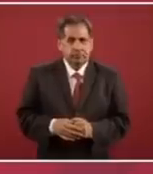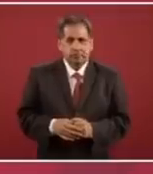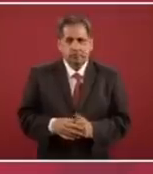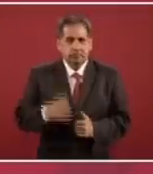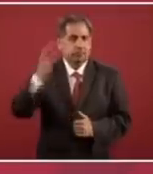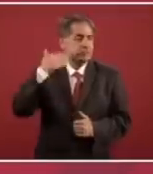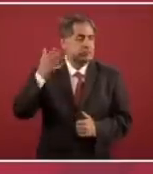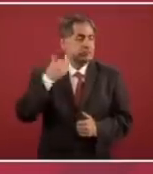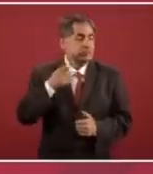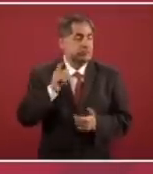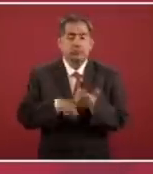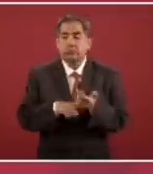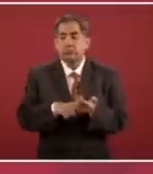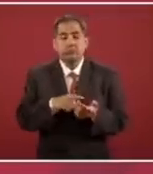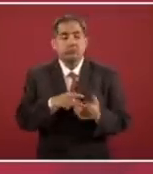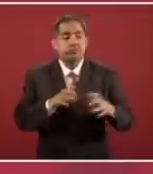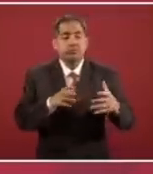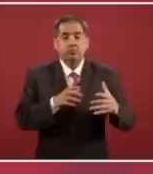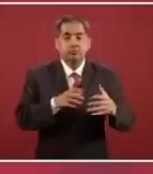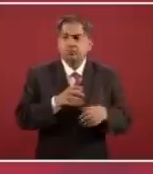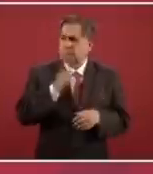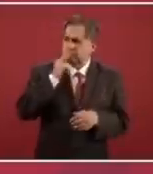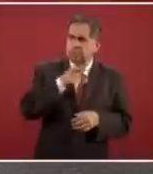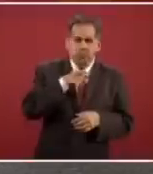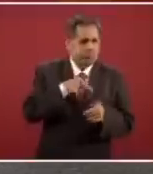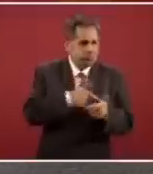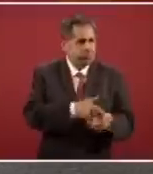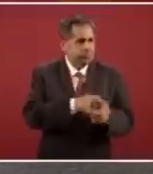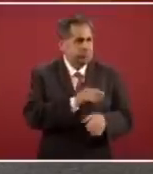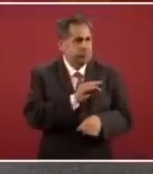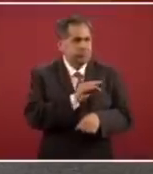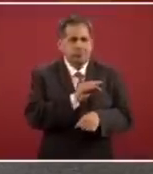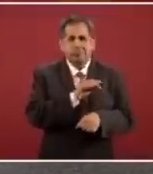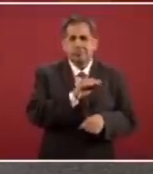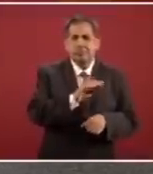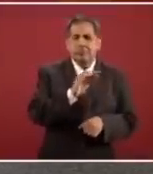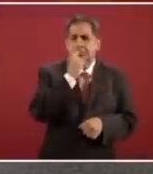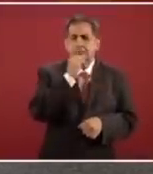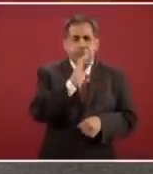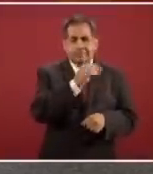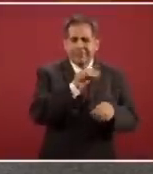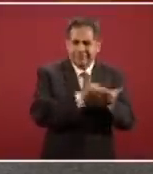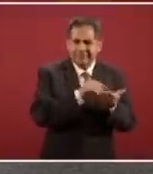habían defensores de la Policía Federal cuando se creó la Guardia Nacional,